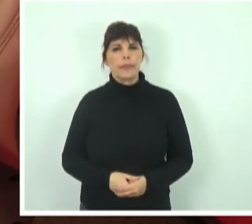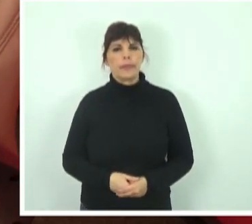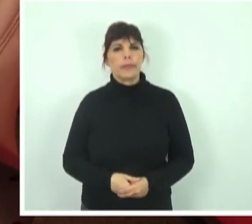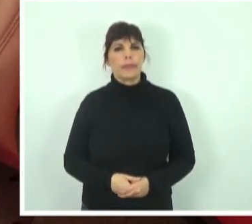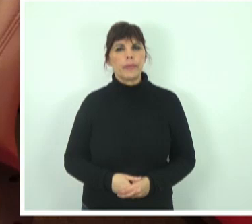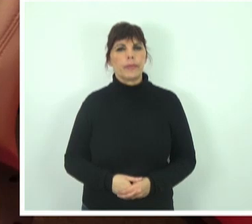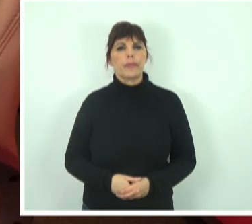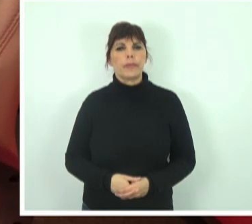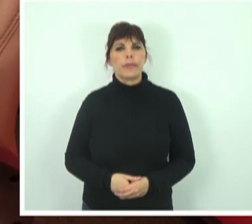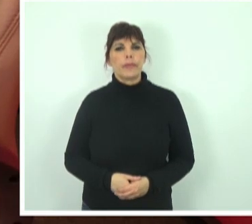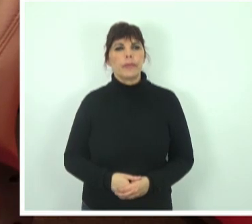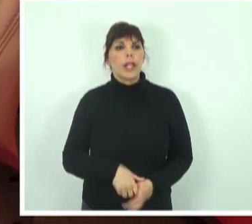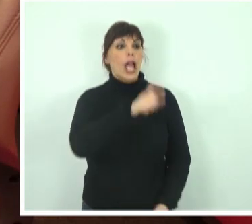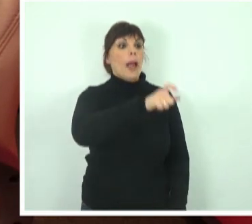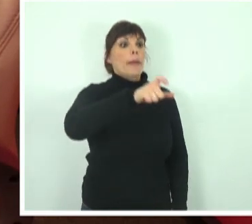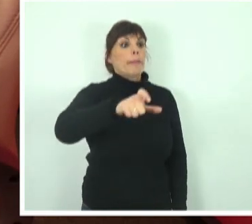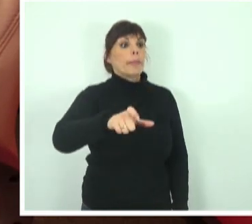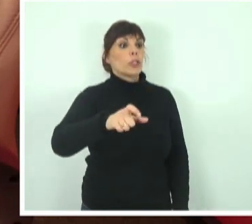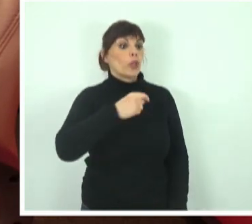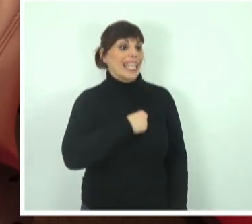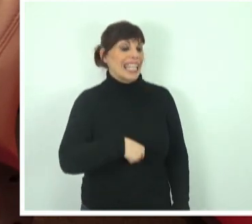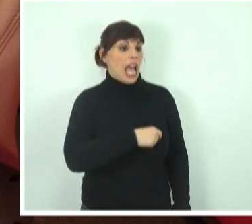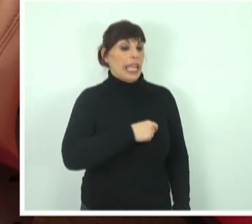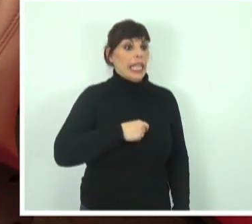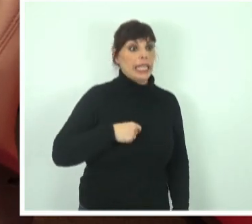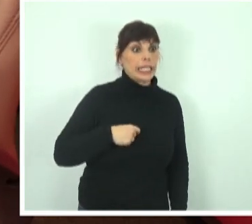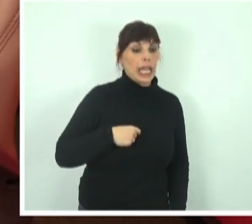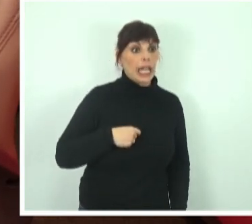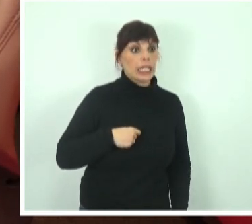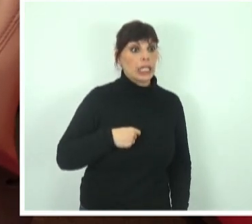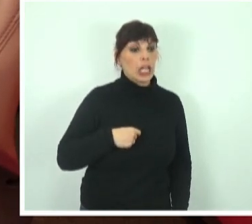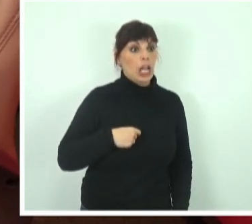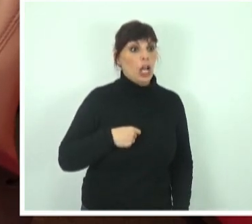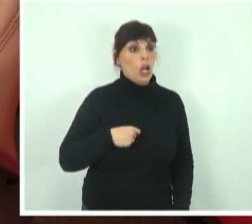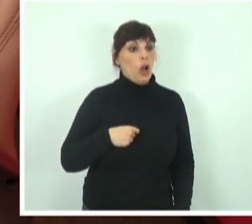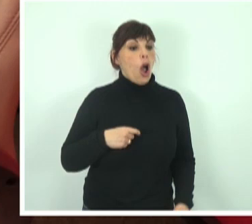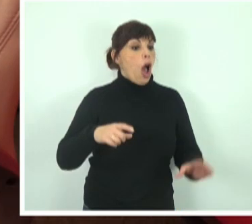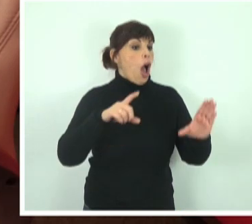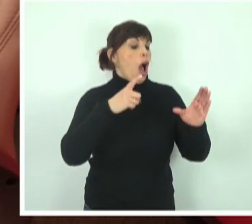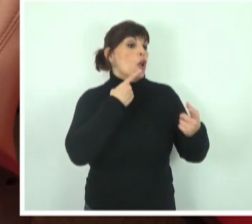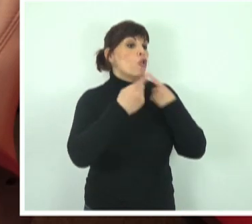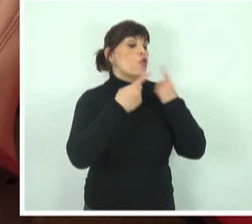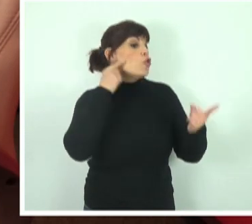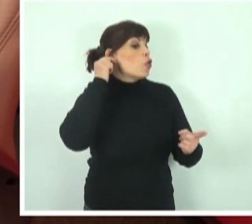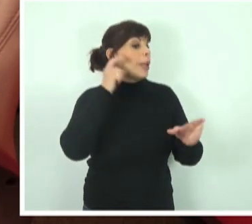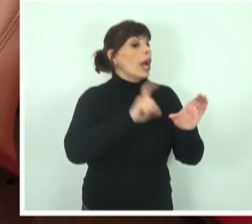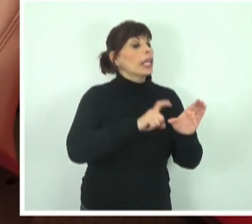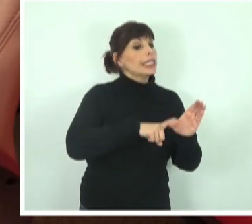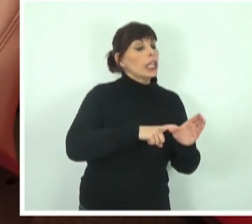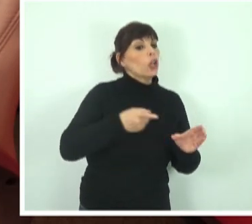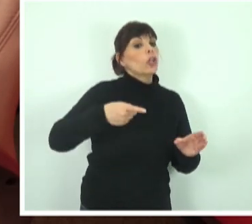¿Todos los cristianos son parte de la novia? Sí. ¿Son todos cristianos parte del cuerpo?